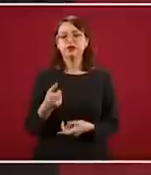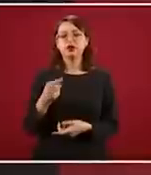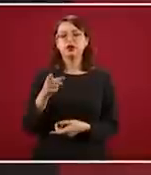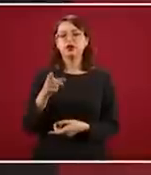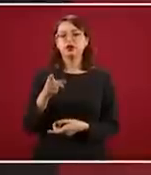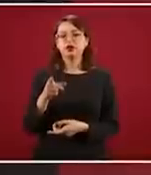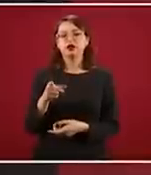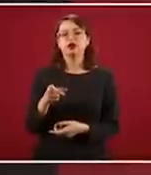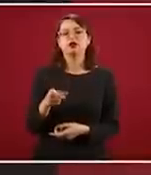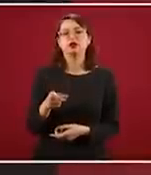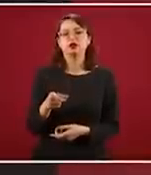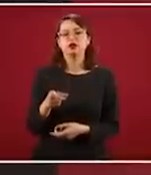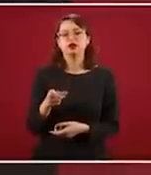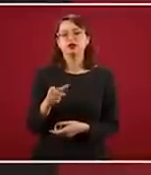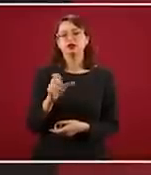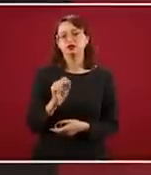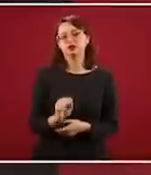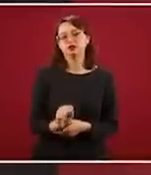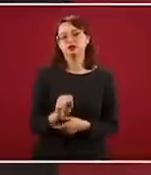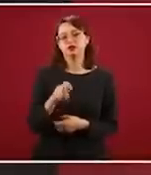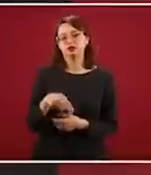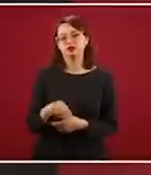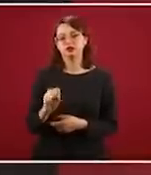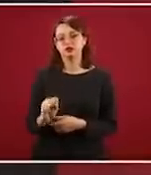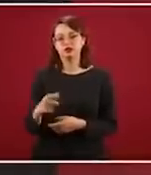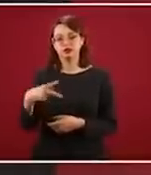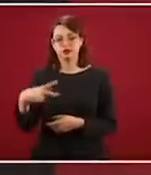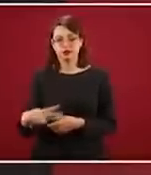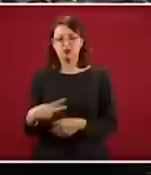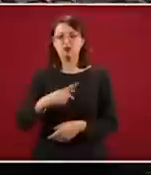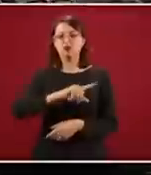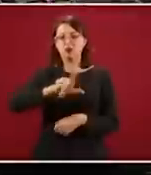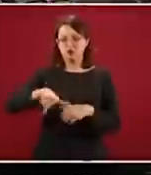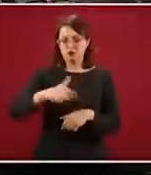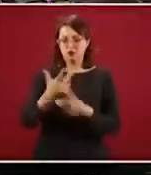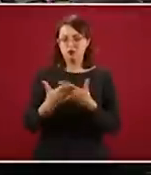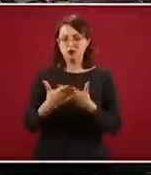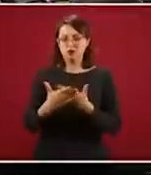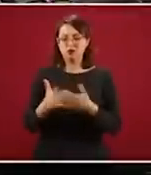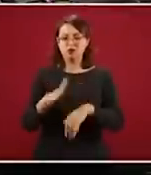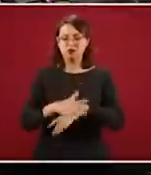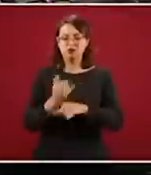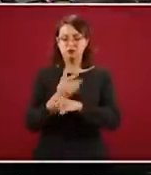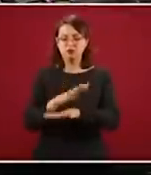Sistema Nacional de Seguridad Pública. ¿Sería cuánto, presidente?